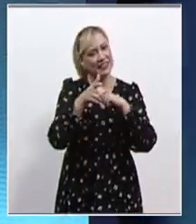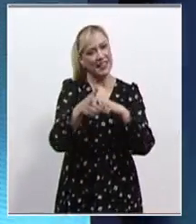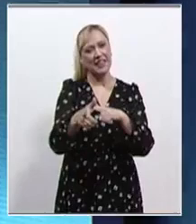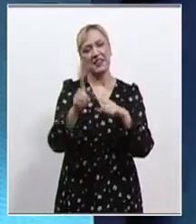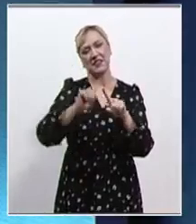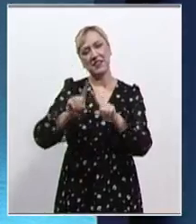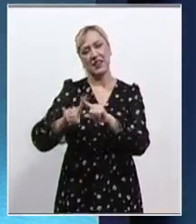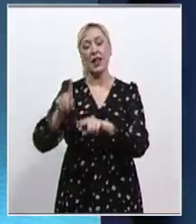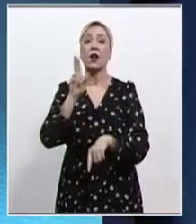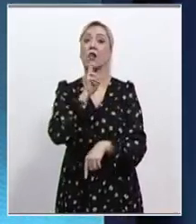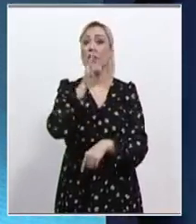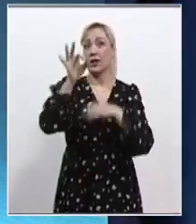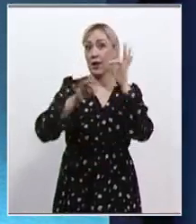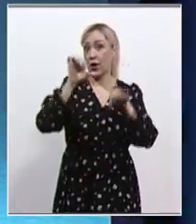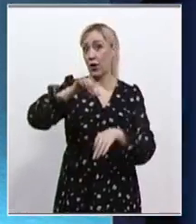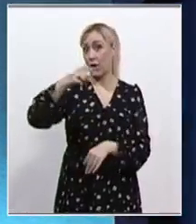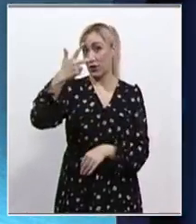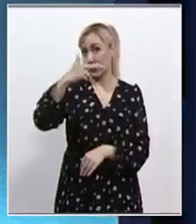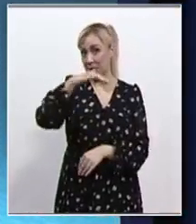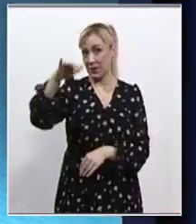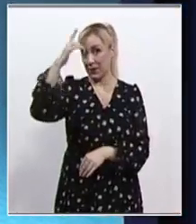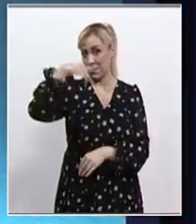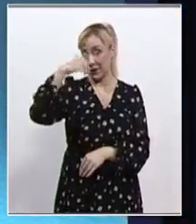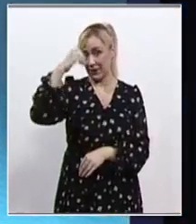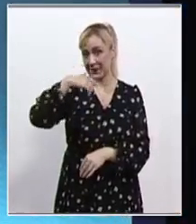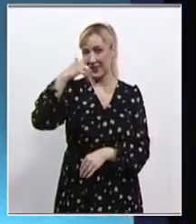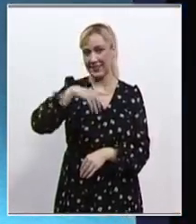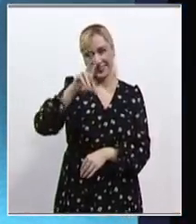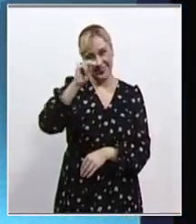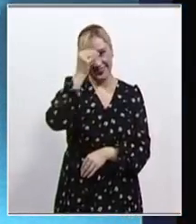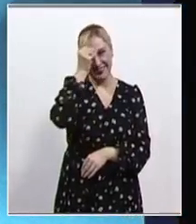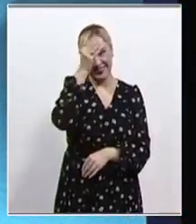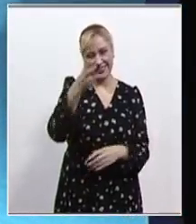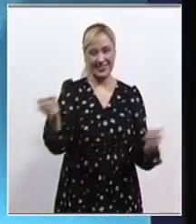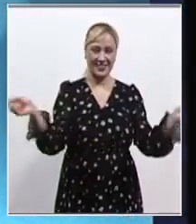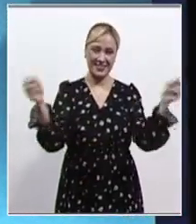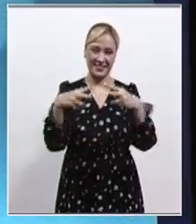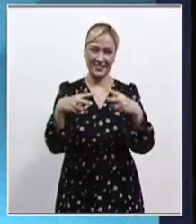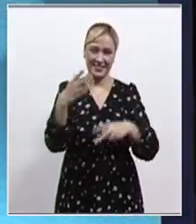avance informativo a las 19:30 horas y el noticiero nocturno